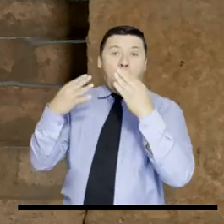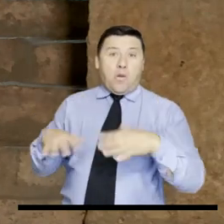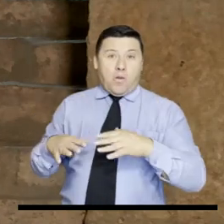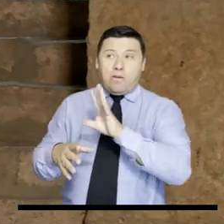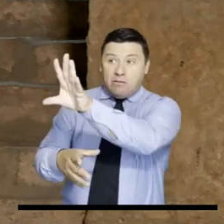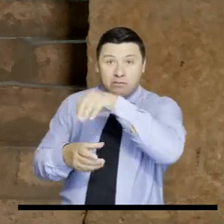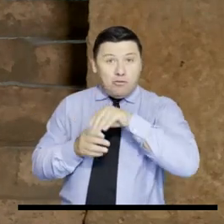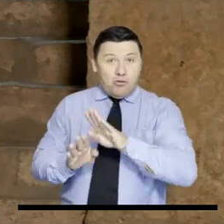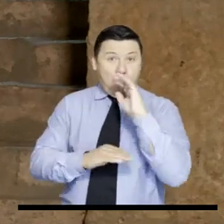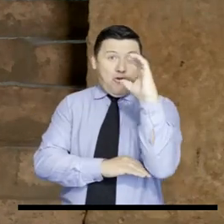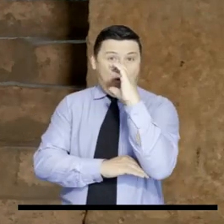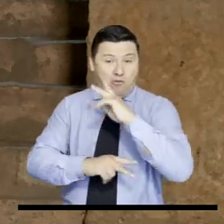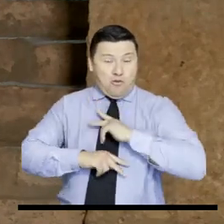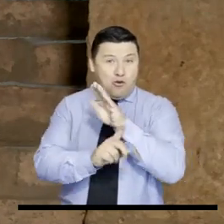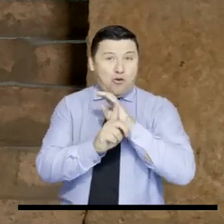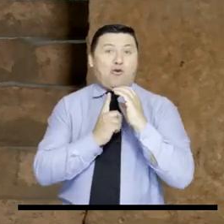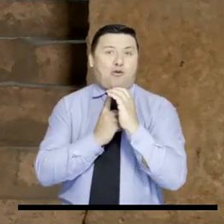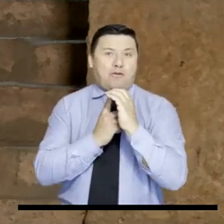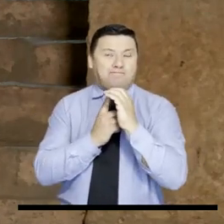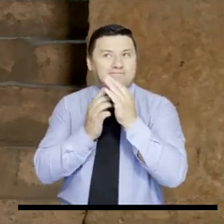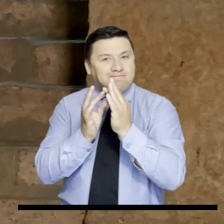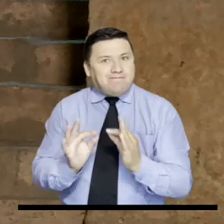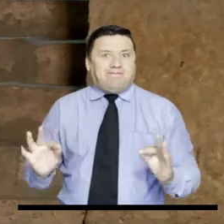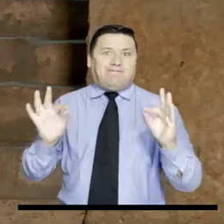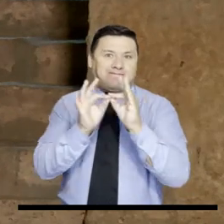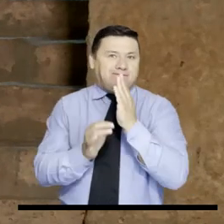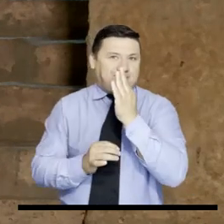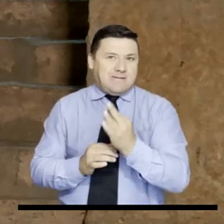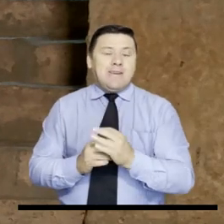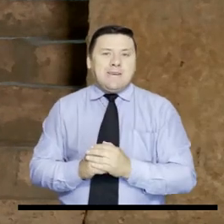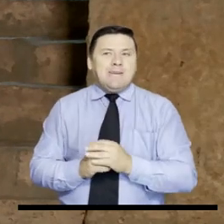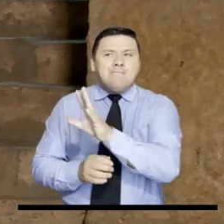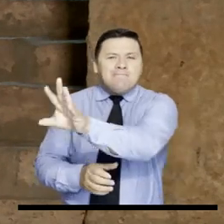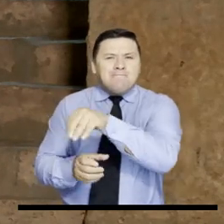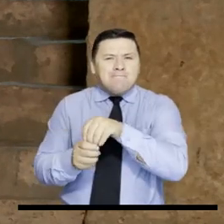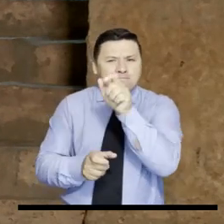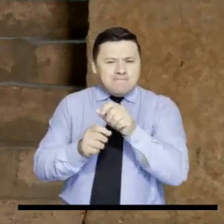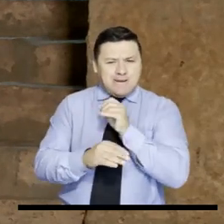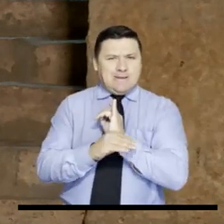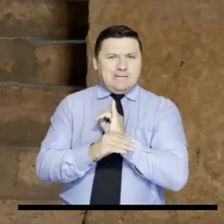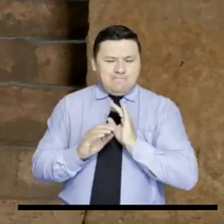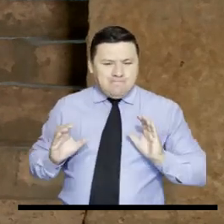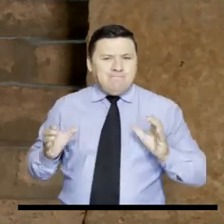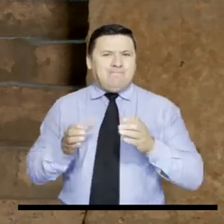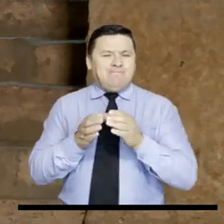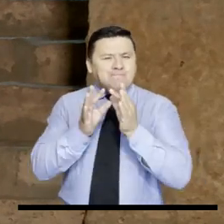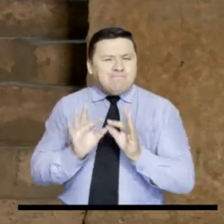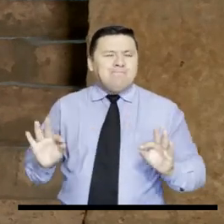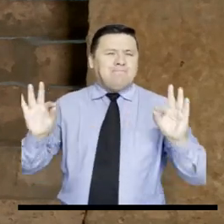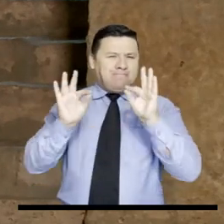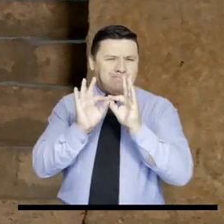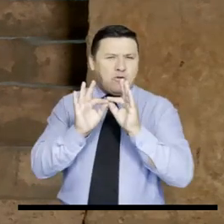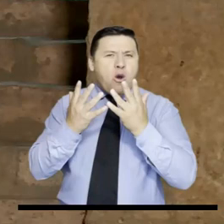nuestro patrimonio cultural, una parte valiosísima, por cierto, y que además aloja a una institución que es esencial en